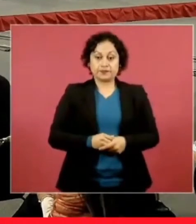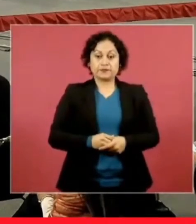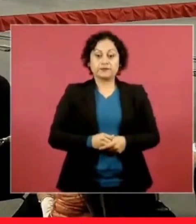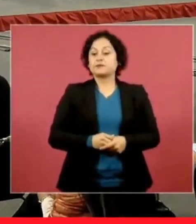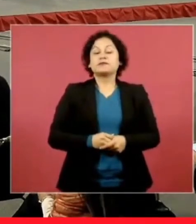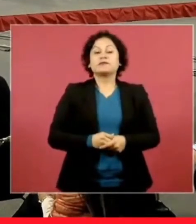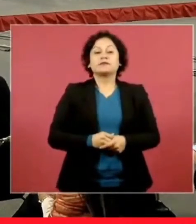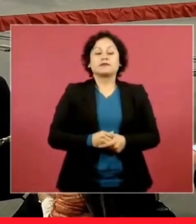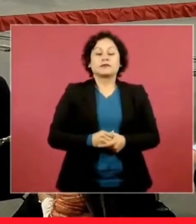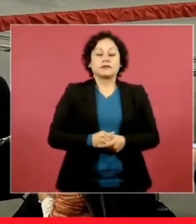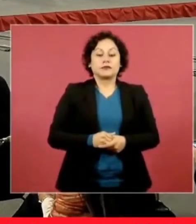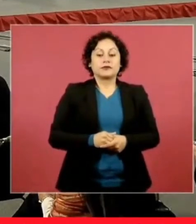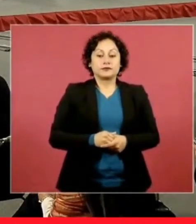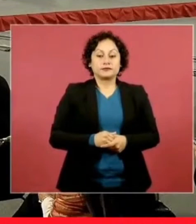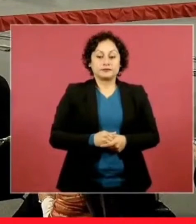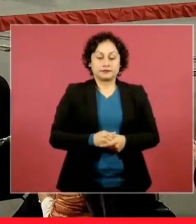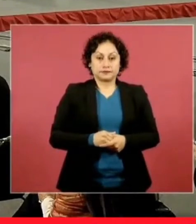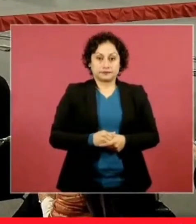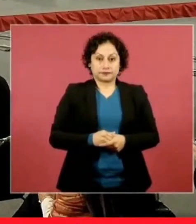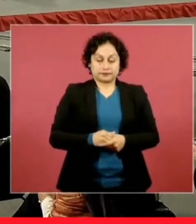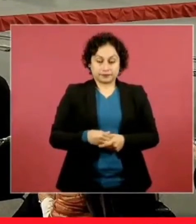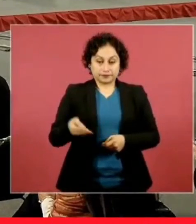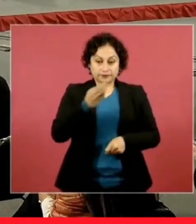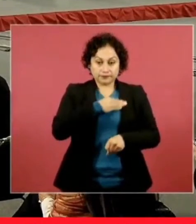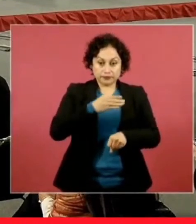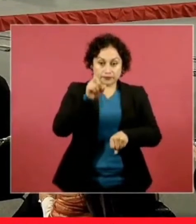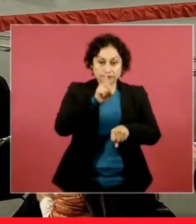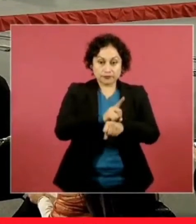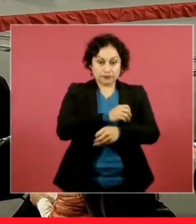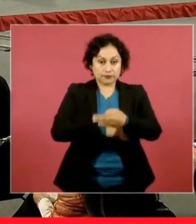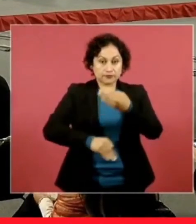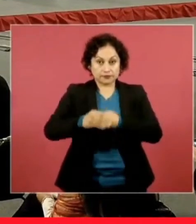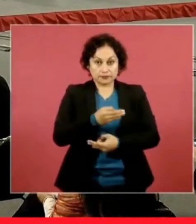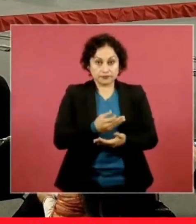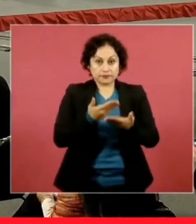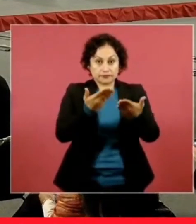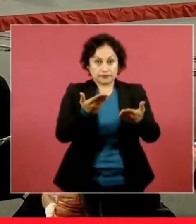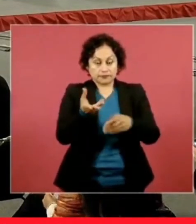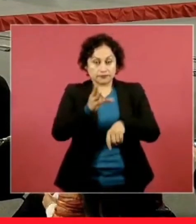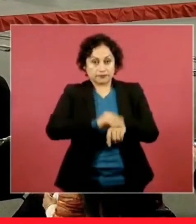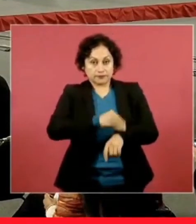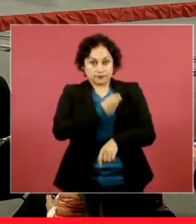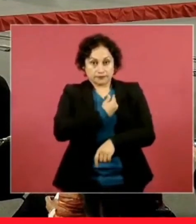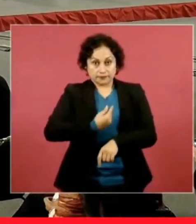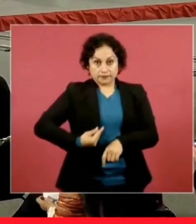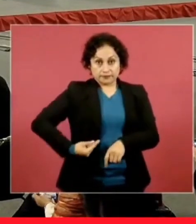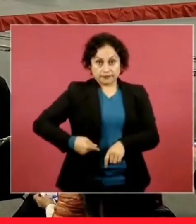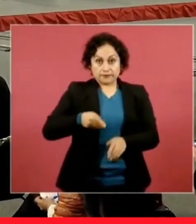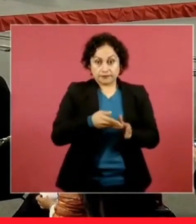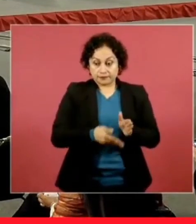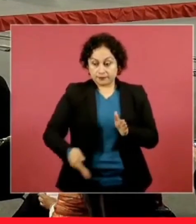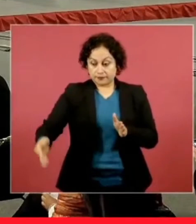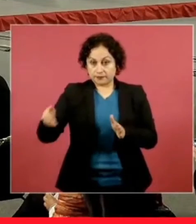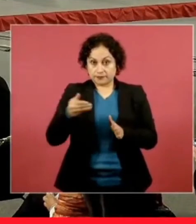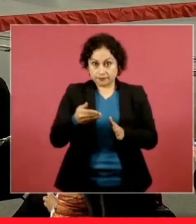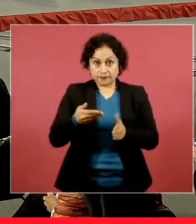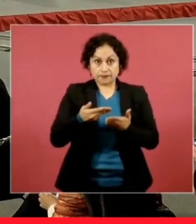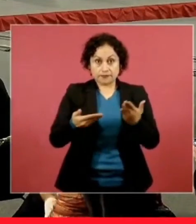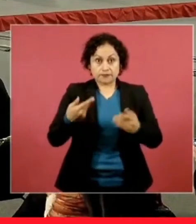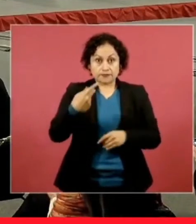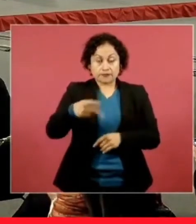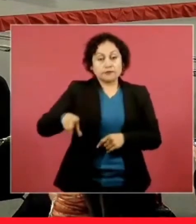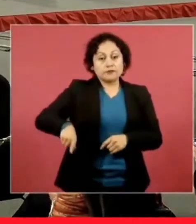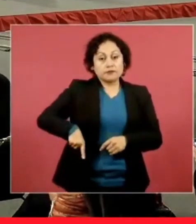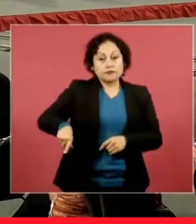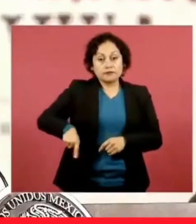Muy buen día a todos. Con su permiso, señor presidente. Como ya se ha comentado, en este sexenio el gobierno de México está realizando un gran despliegue en